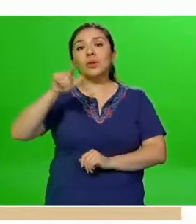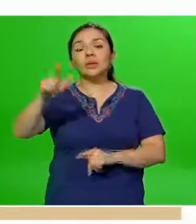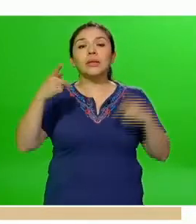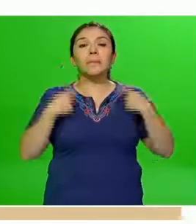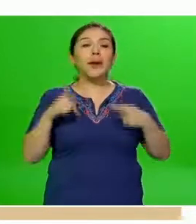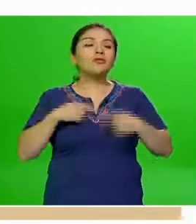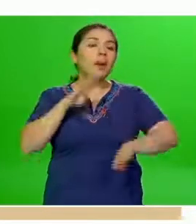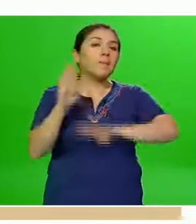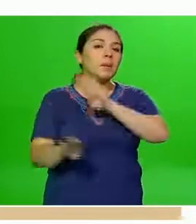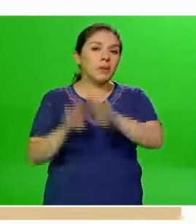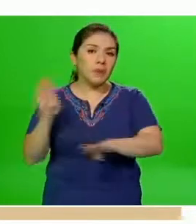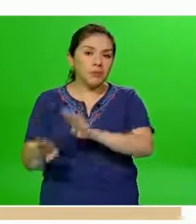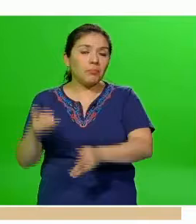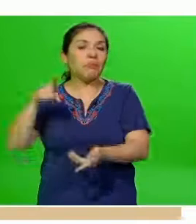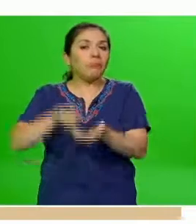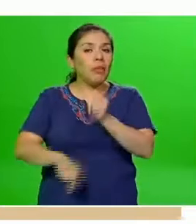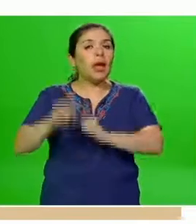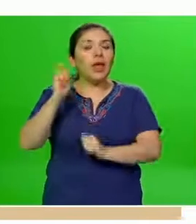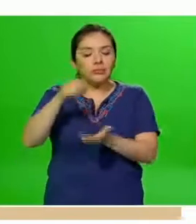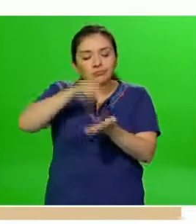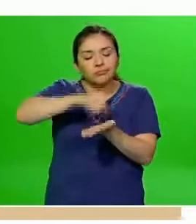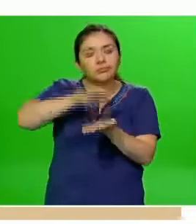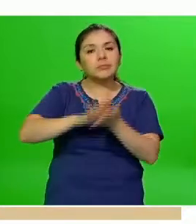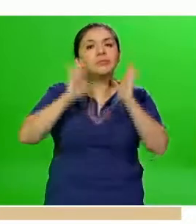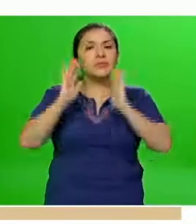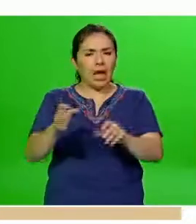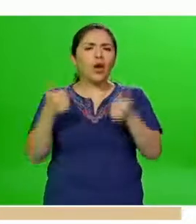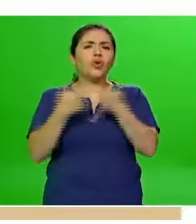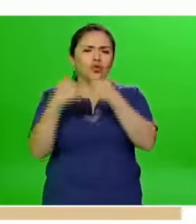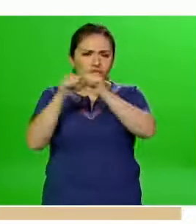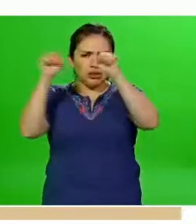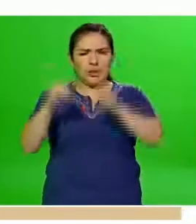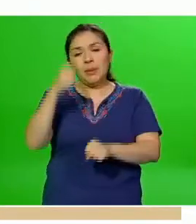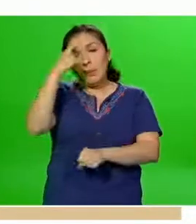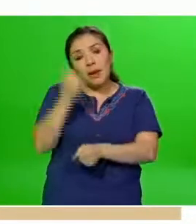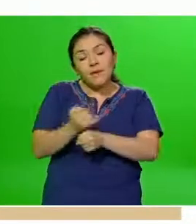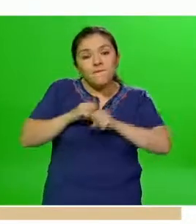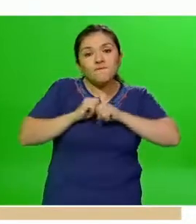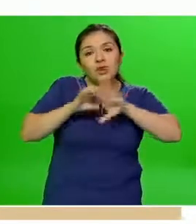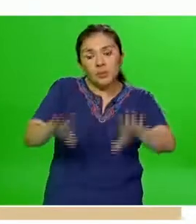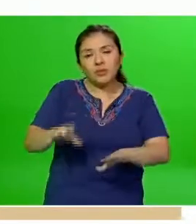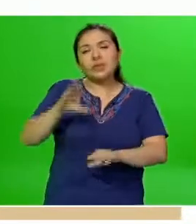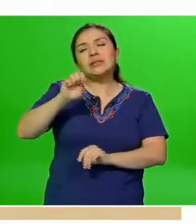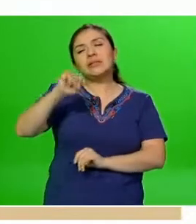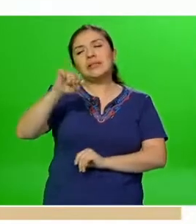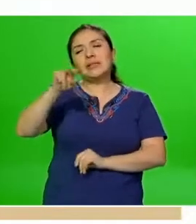221.647 defunciones que se encuentran registradas en nuestro sistema de información